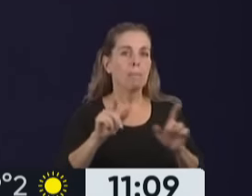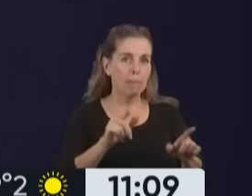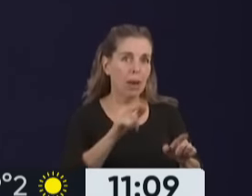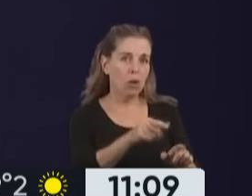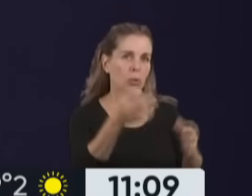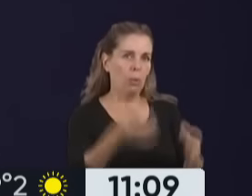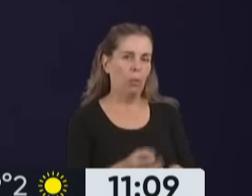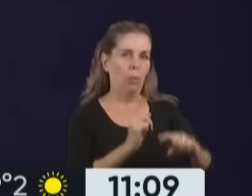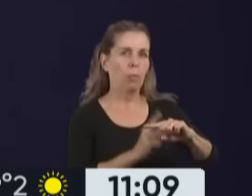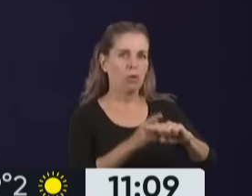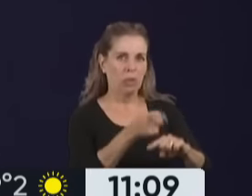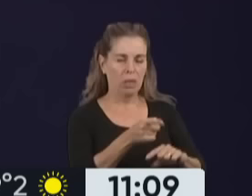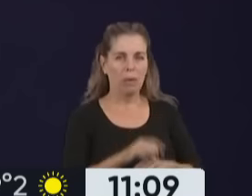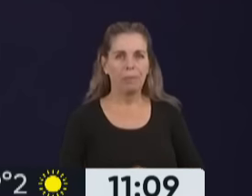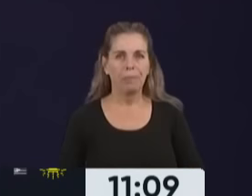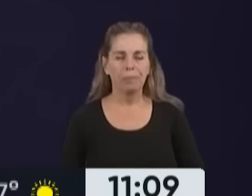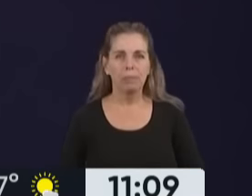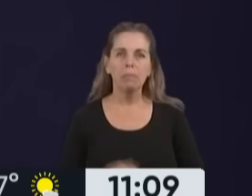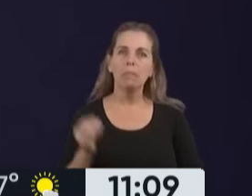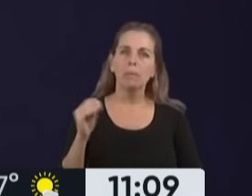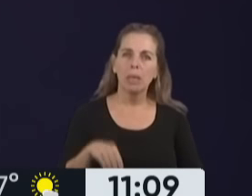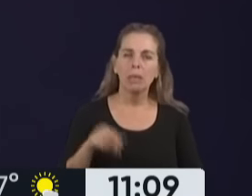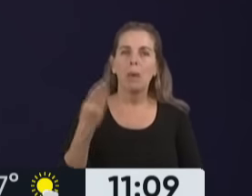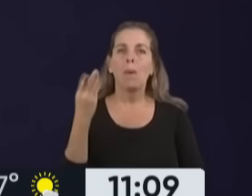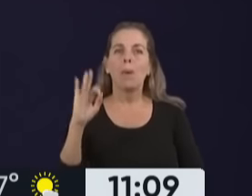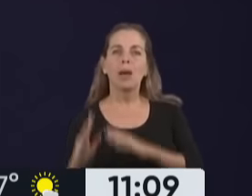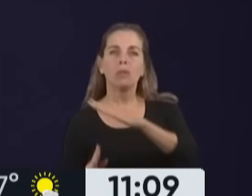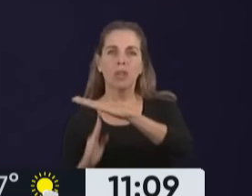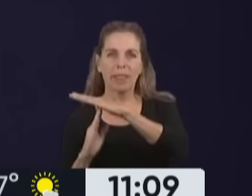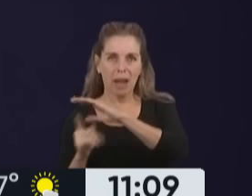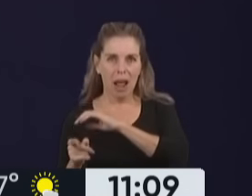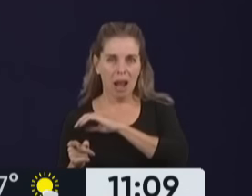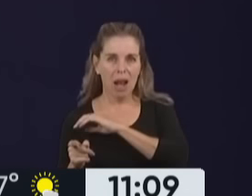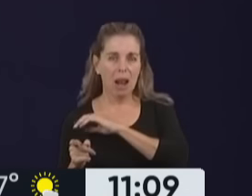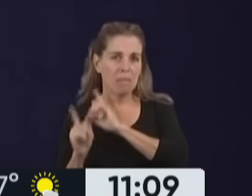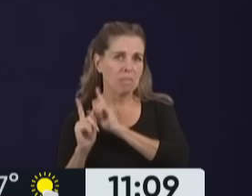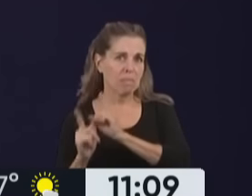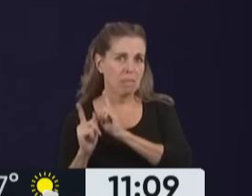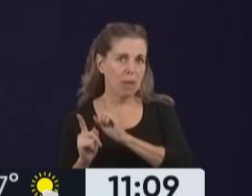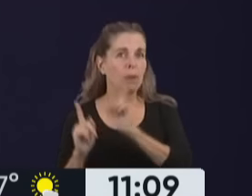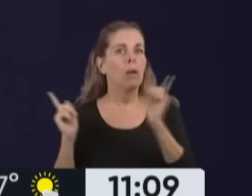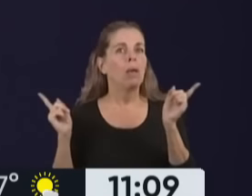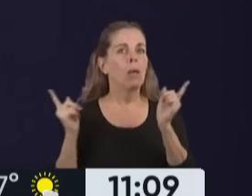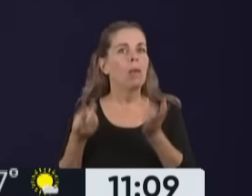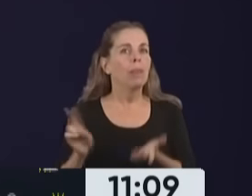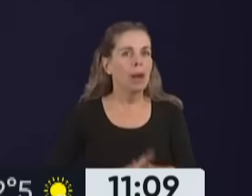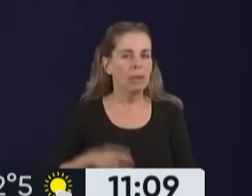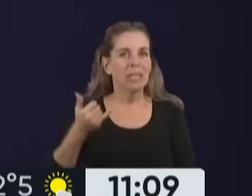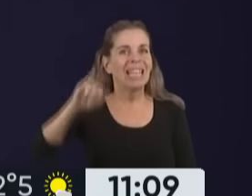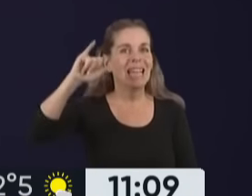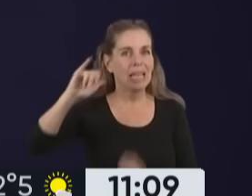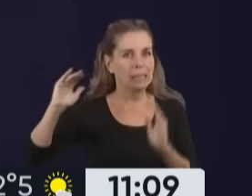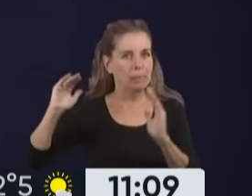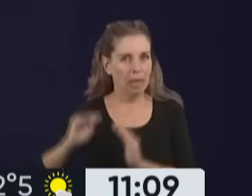noticia. Y además, el Banco Central, conforme lo que viene ocurriendo, volvió a bajar la tasa de